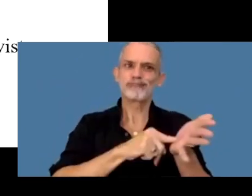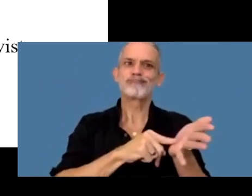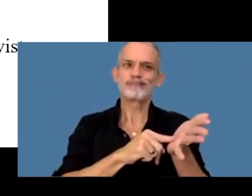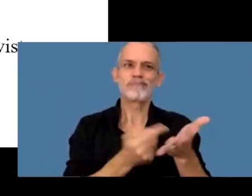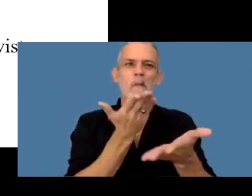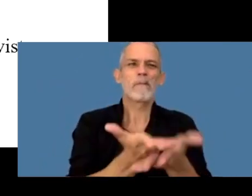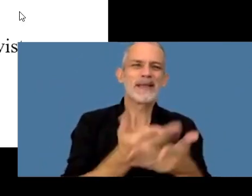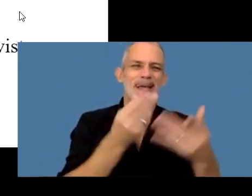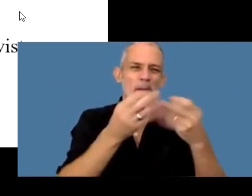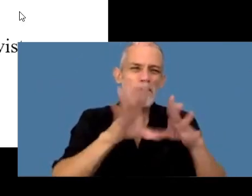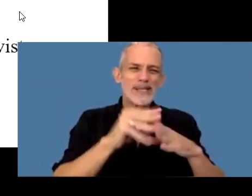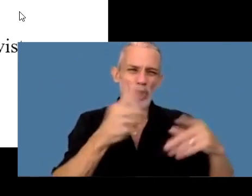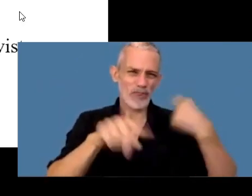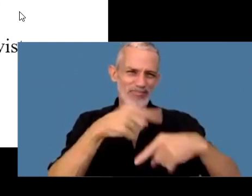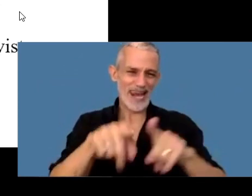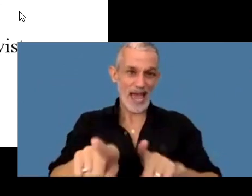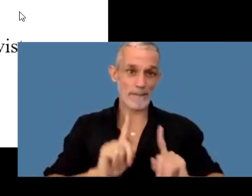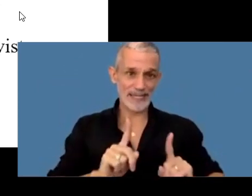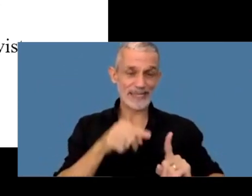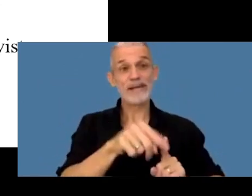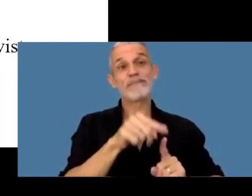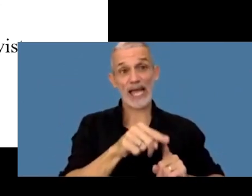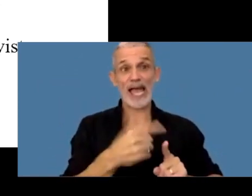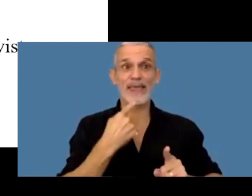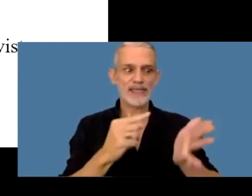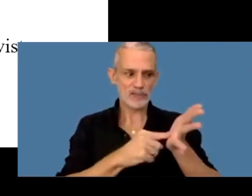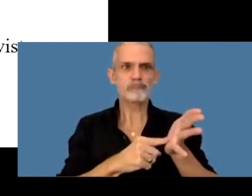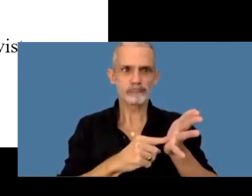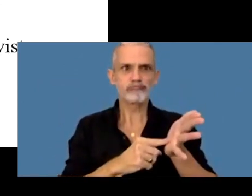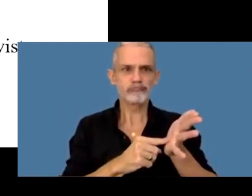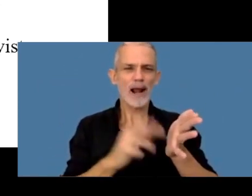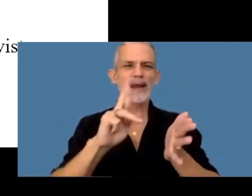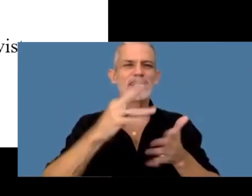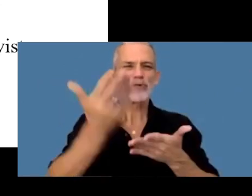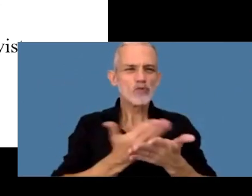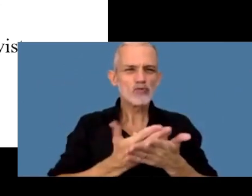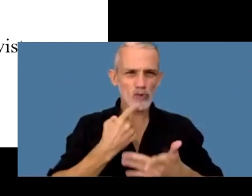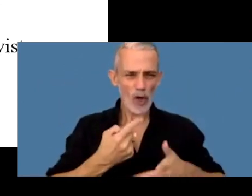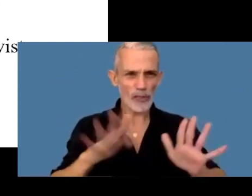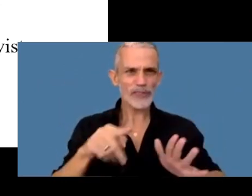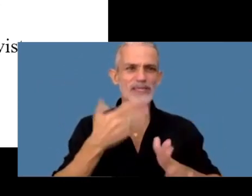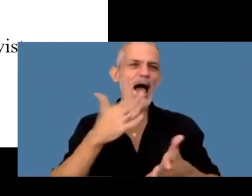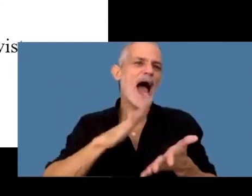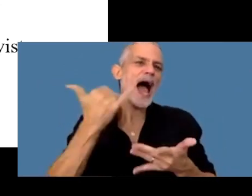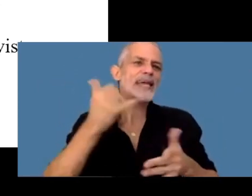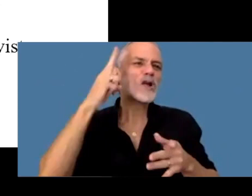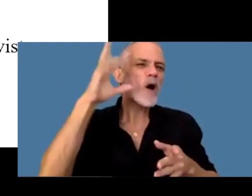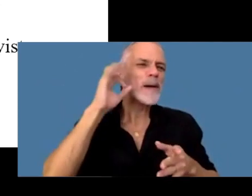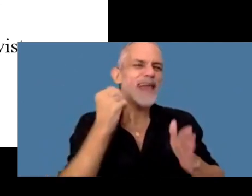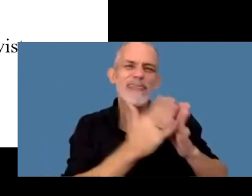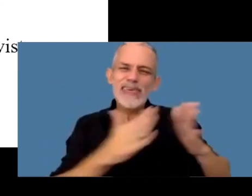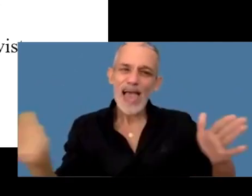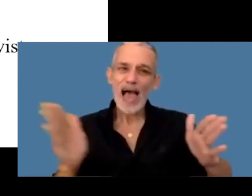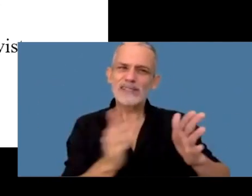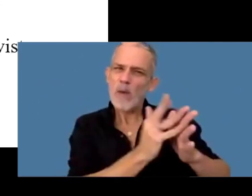trámite, y en este caso, lo dice expresamente la resolución, habrá 90 días corridos